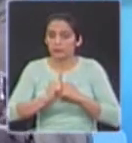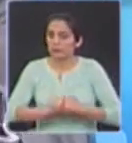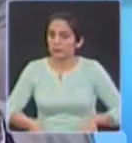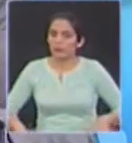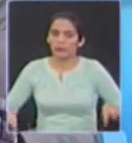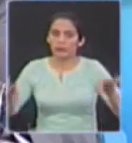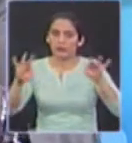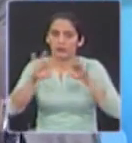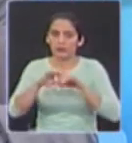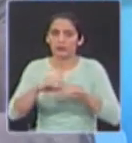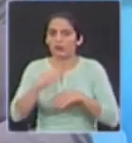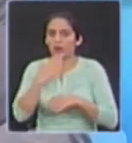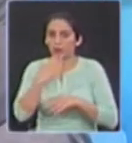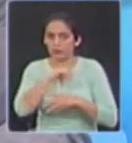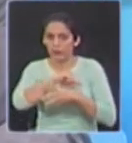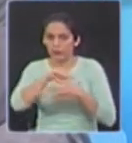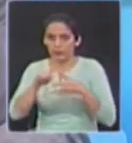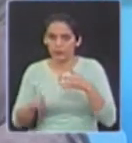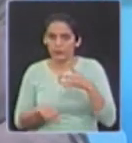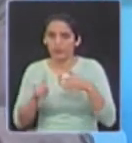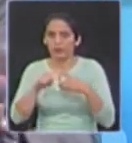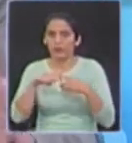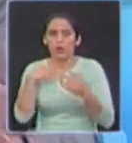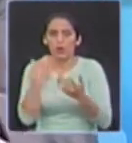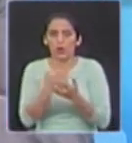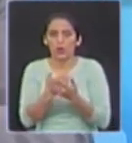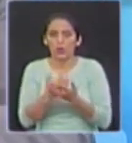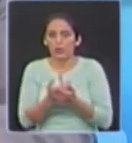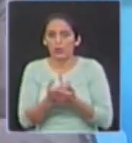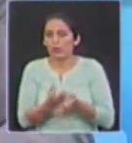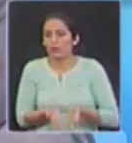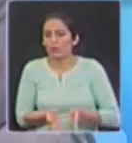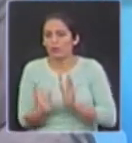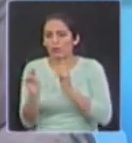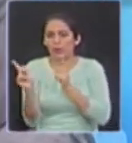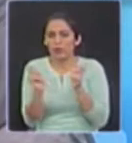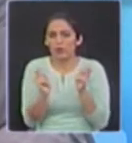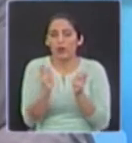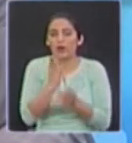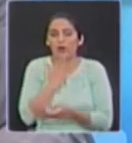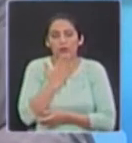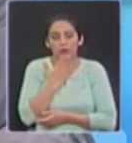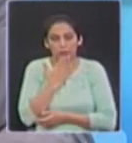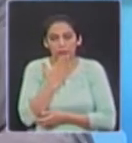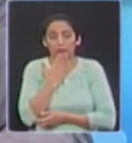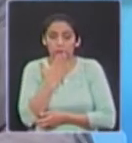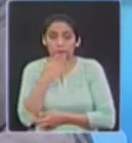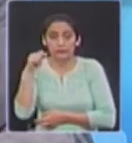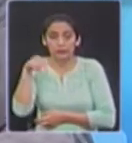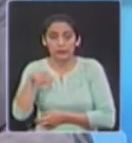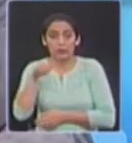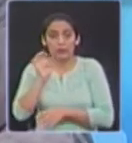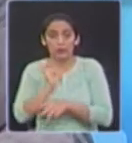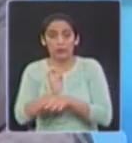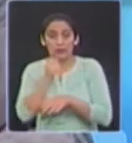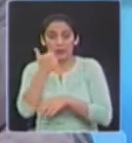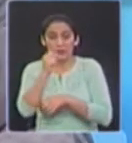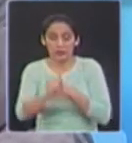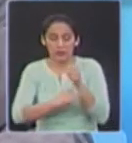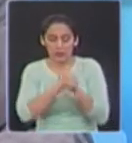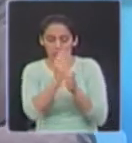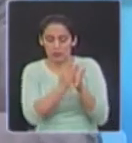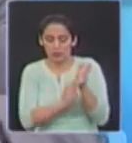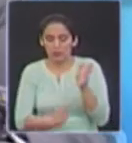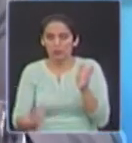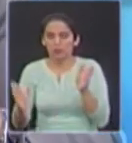grandes capítulos. El primero es el modelo económico. Durante estos 10 años, el Ecuador se ha basado eminentemente en una generación